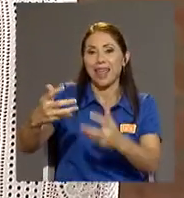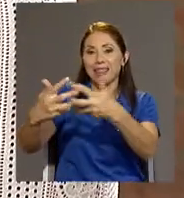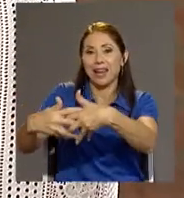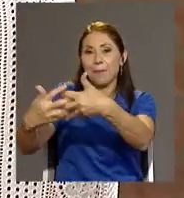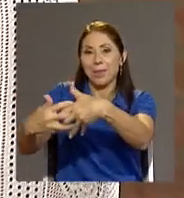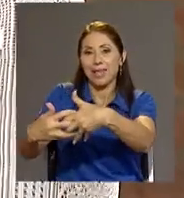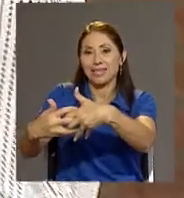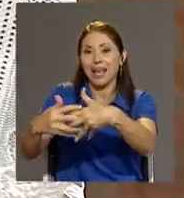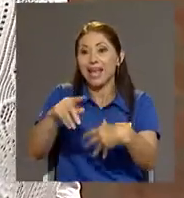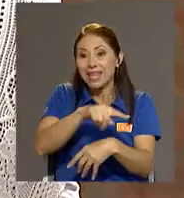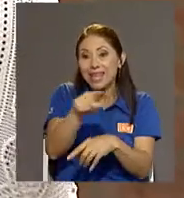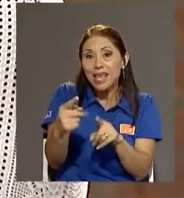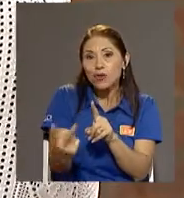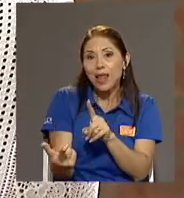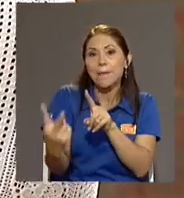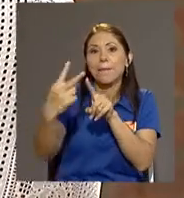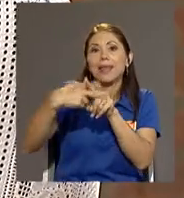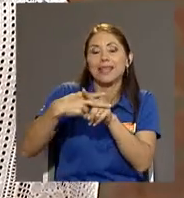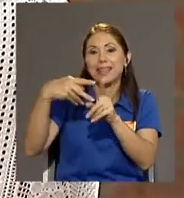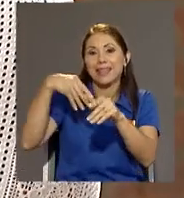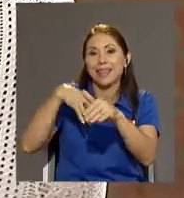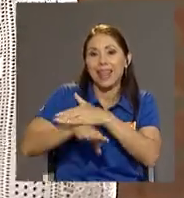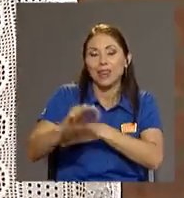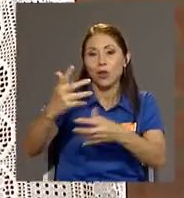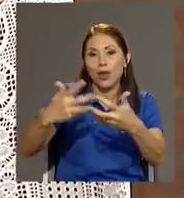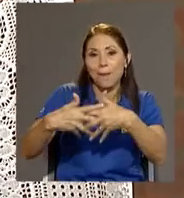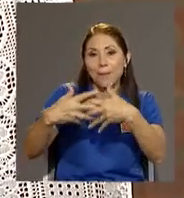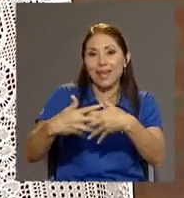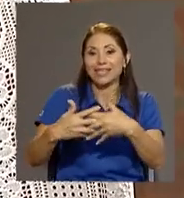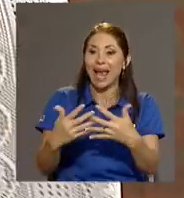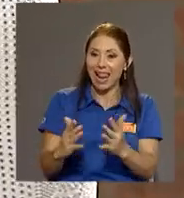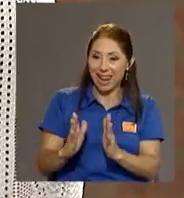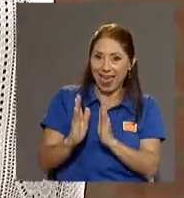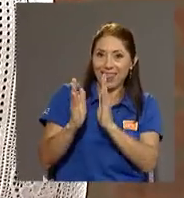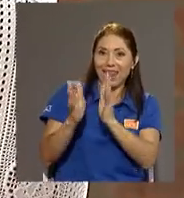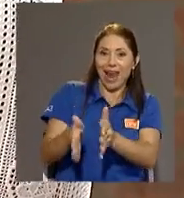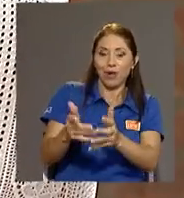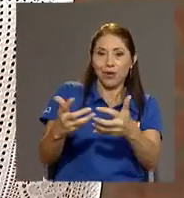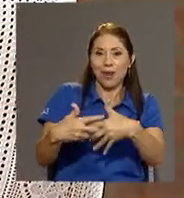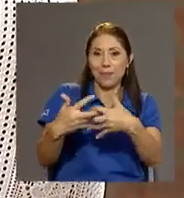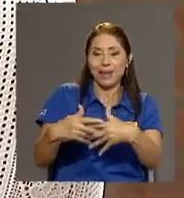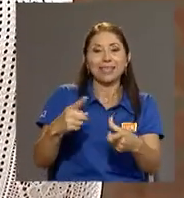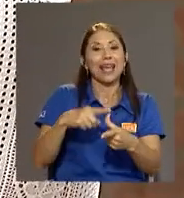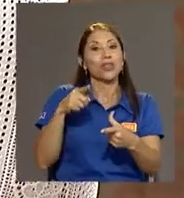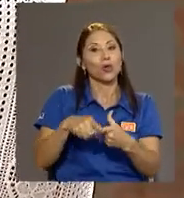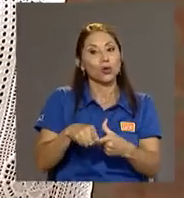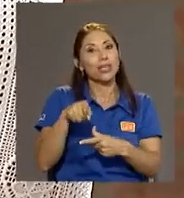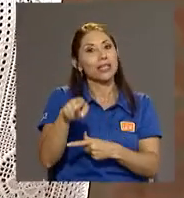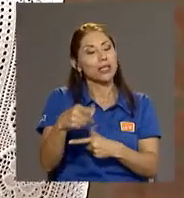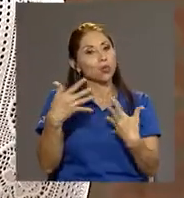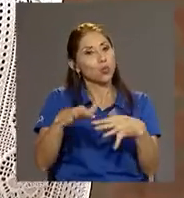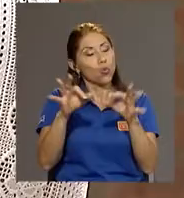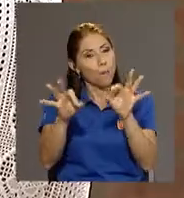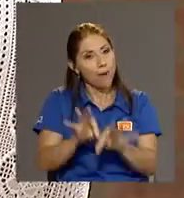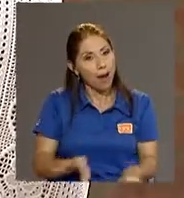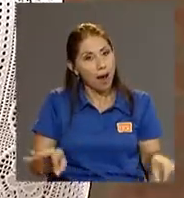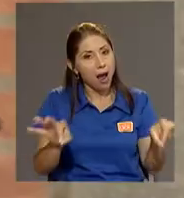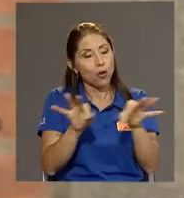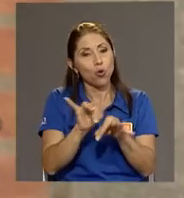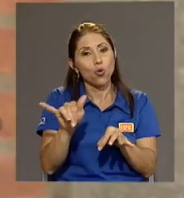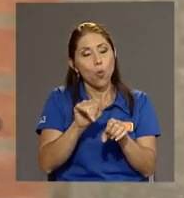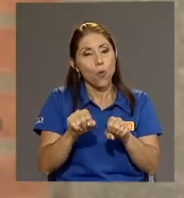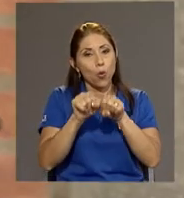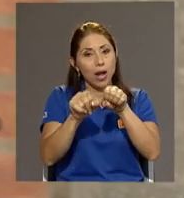de la empresa y la dejaron ahí en la empresa. Entonces eso les ha dado un gran valor a ellos como graduados.